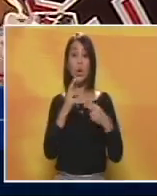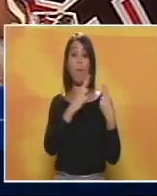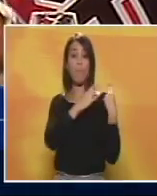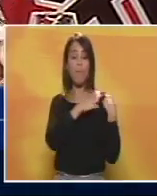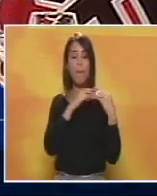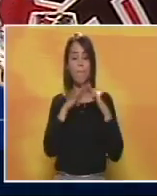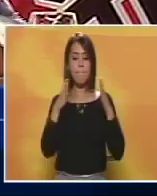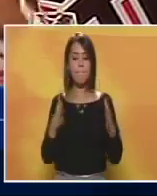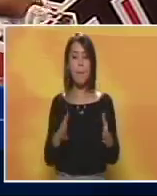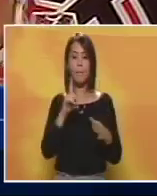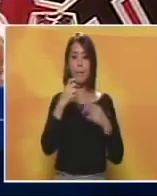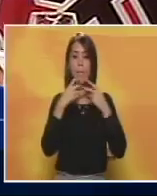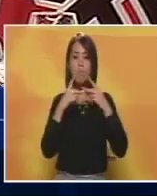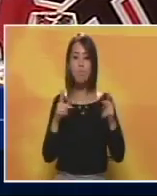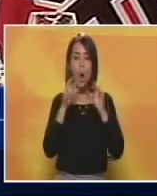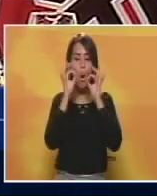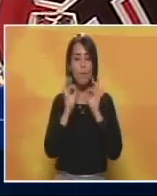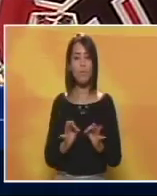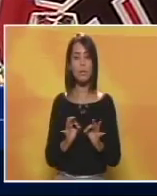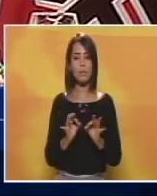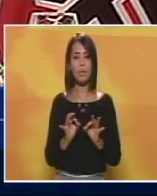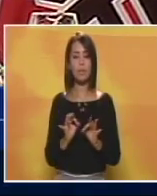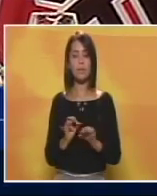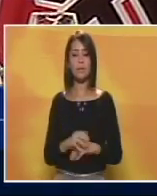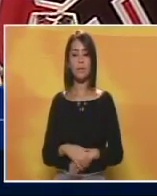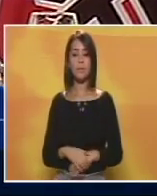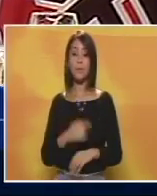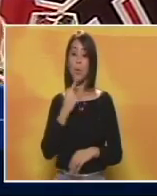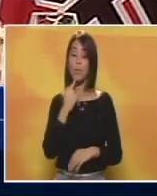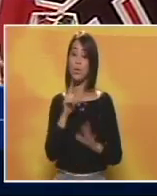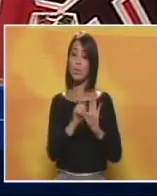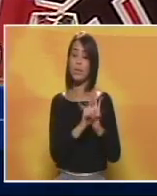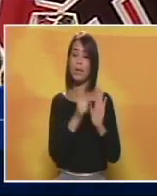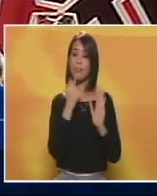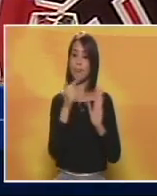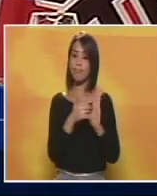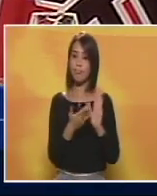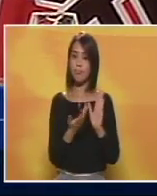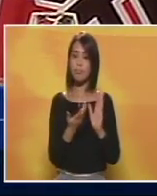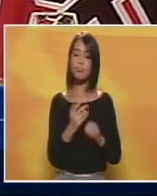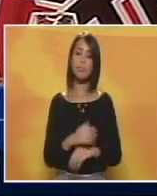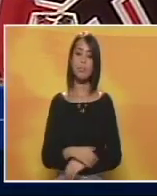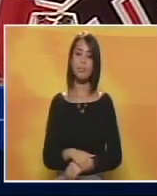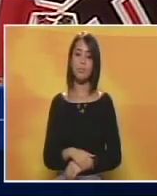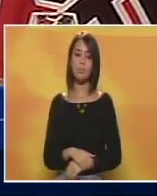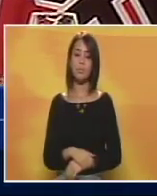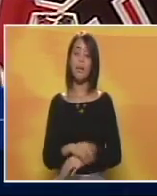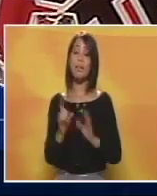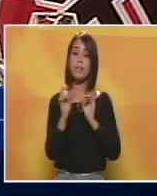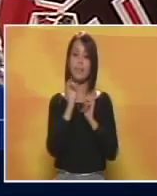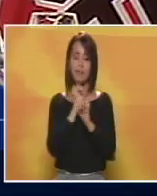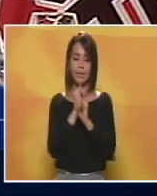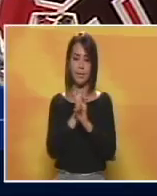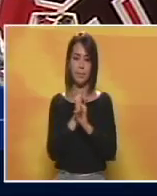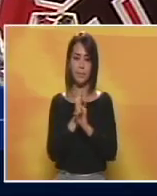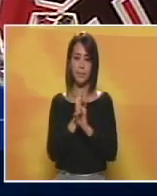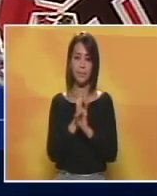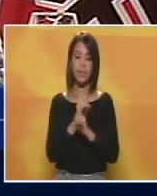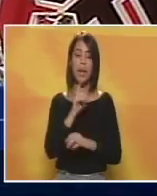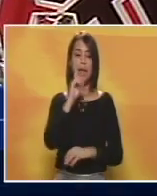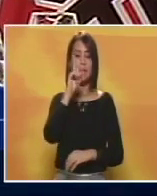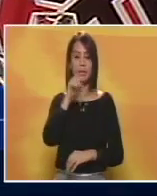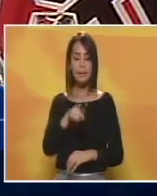mesa, y la publicación oficial, tal como lo establece la ley, se va a hacer de manera digital.